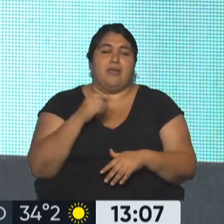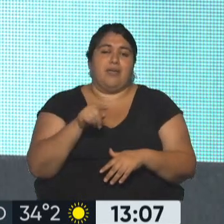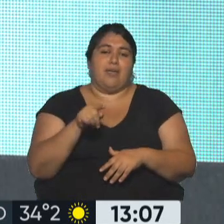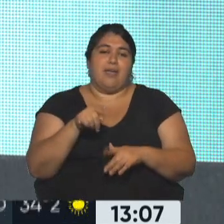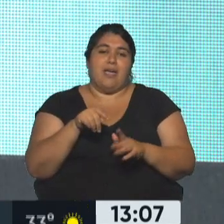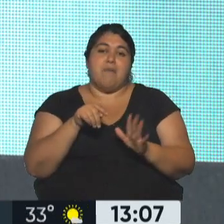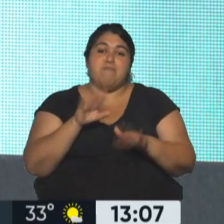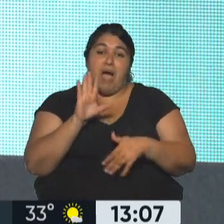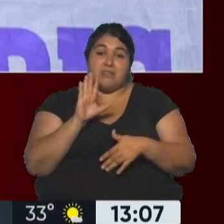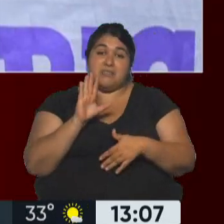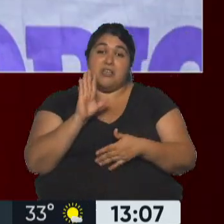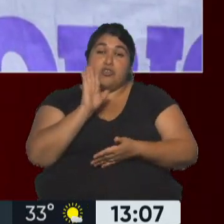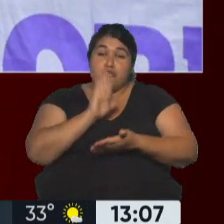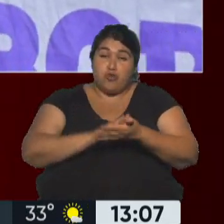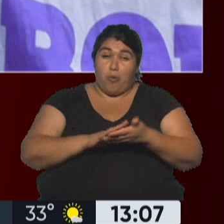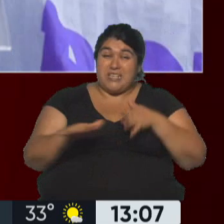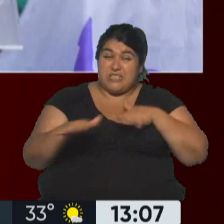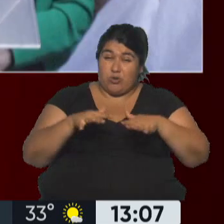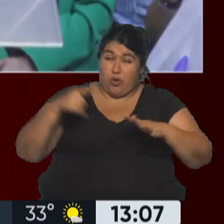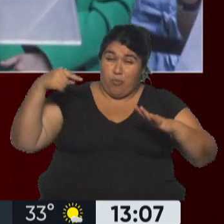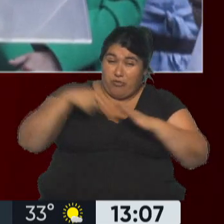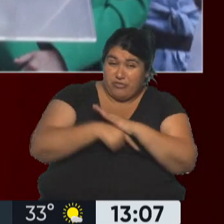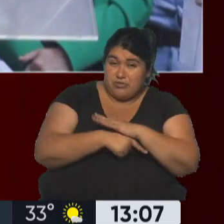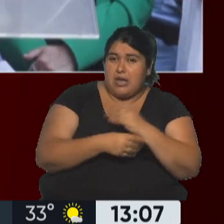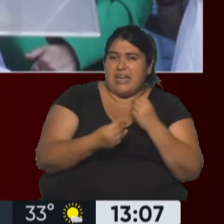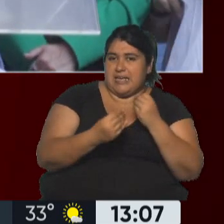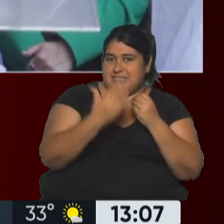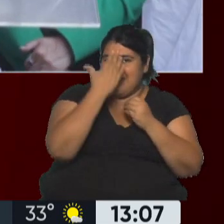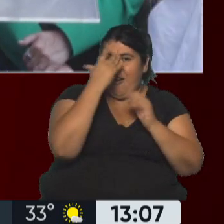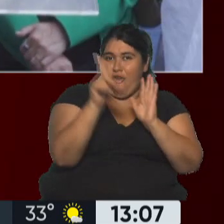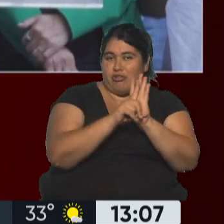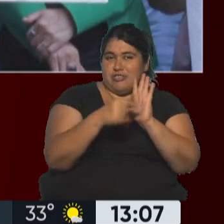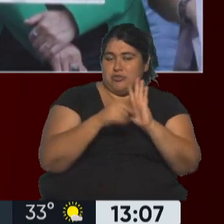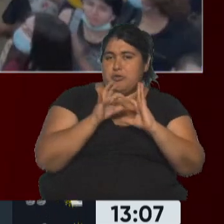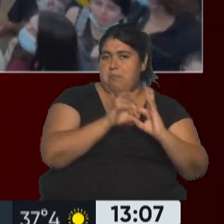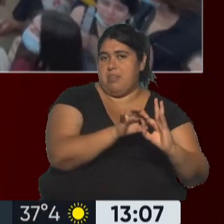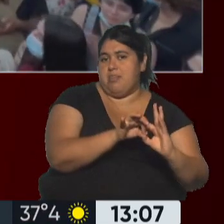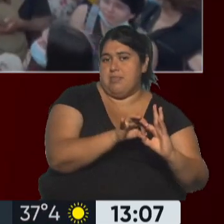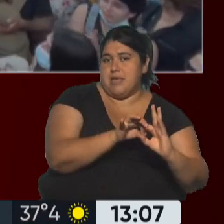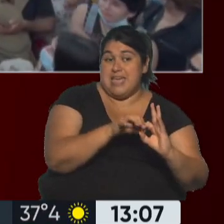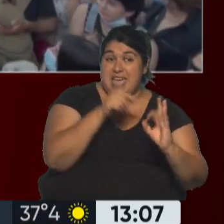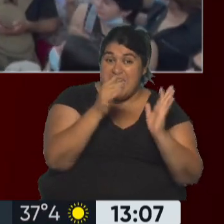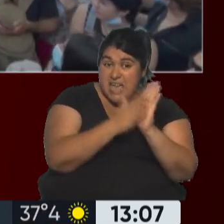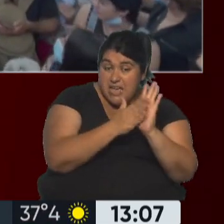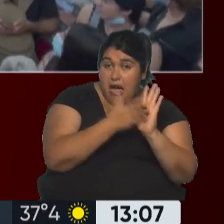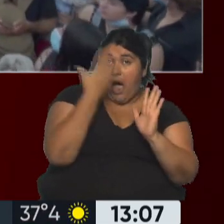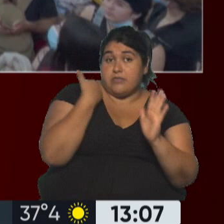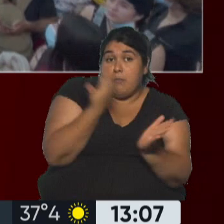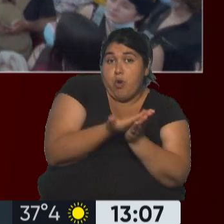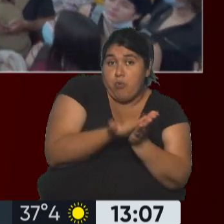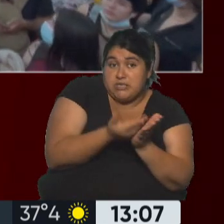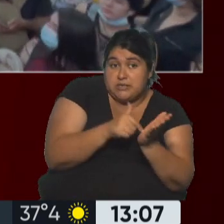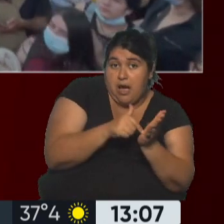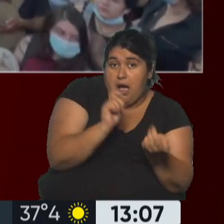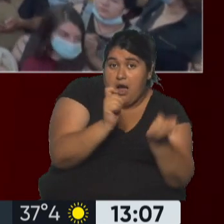sus cambios, sobre todo las reformas estructurales, muy atadas a la nueva Constitución. Y esa nueva Constitución fue finalmente rechazada y ahora hay otro